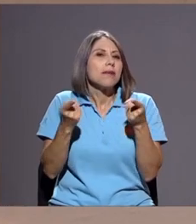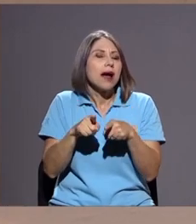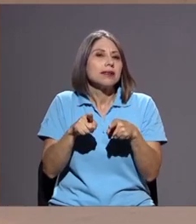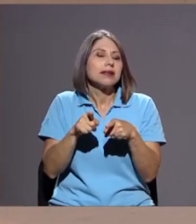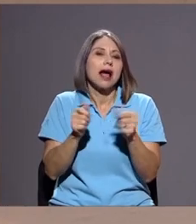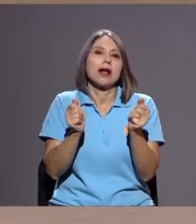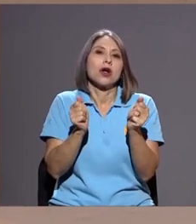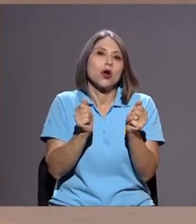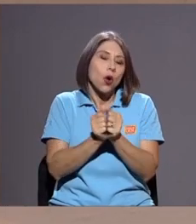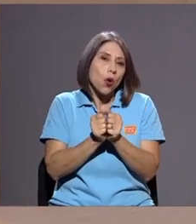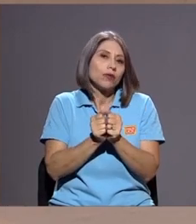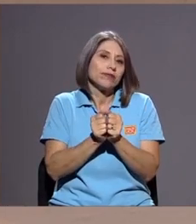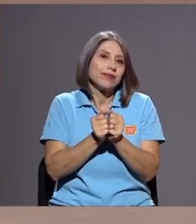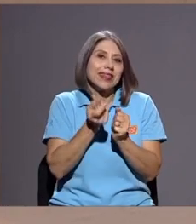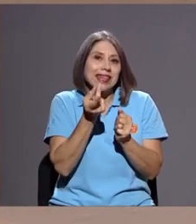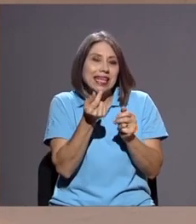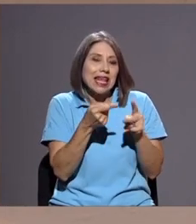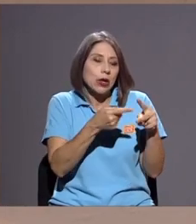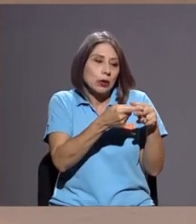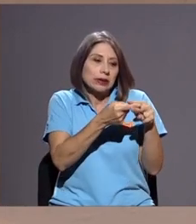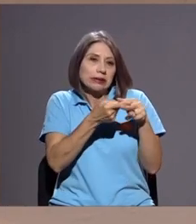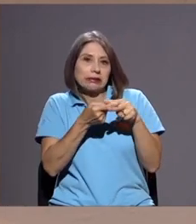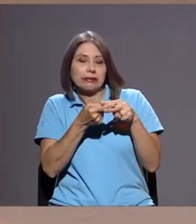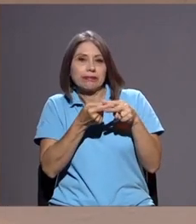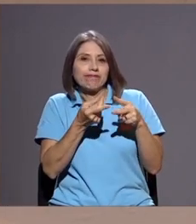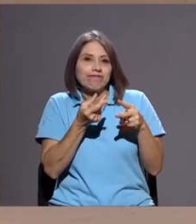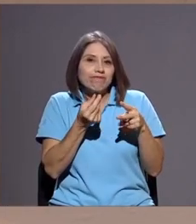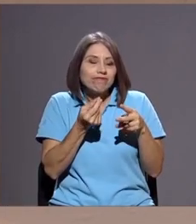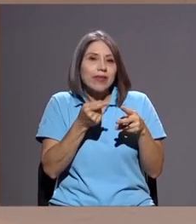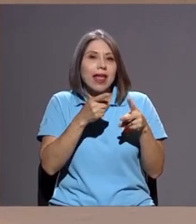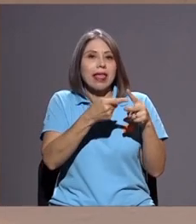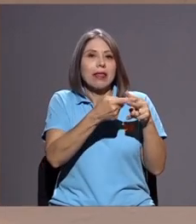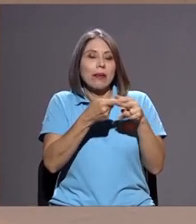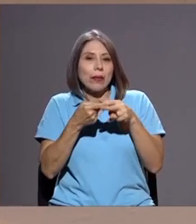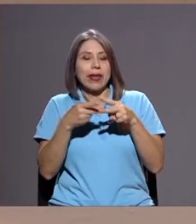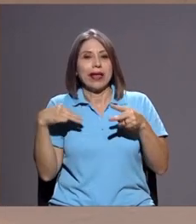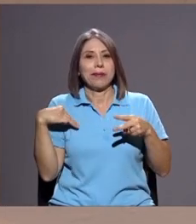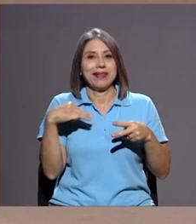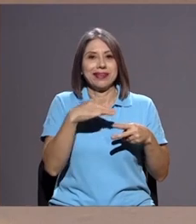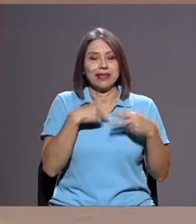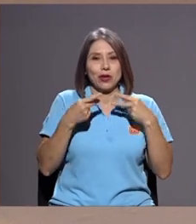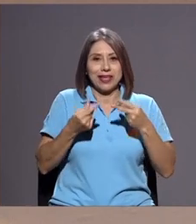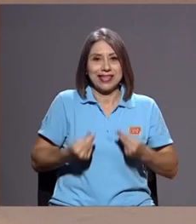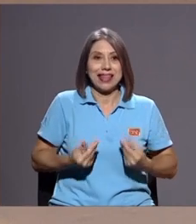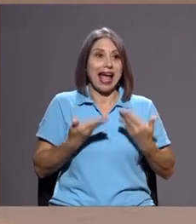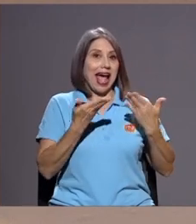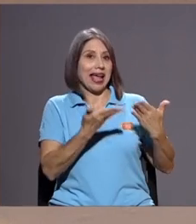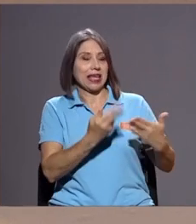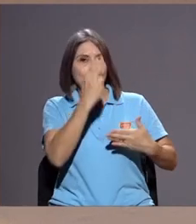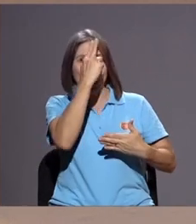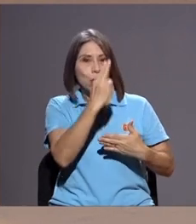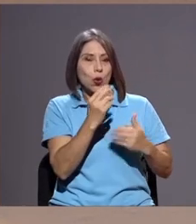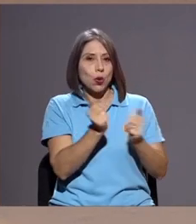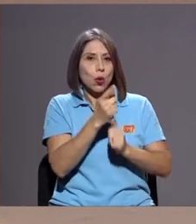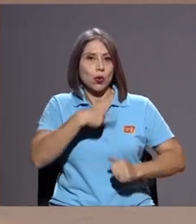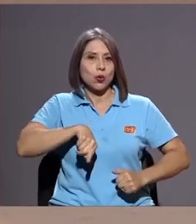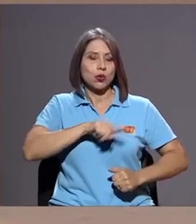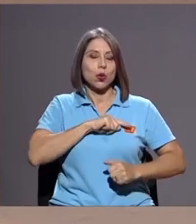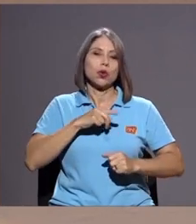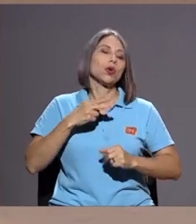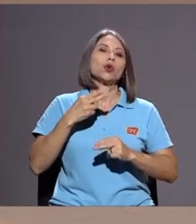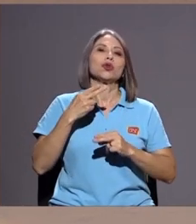crédito que el ministerio de hacienda debe incurrir y tengo el privilegio tener con nosotros a